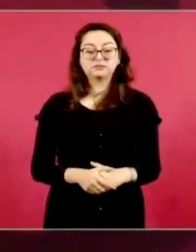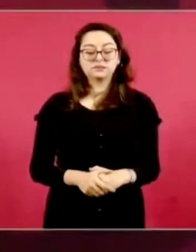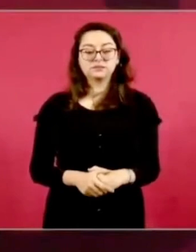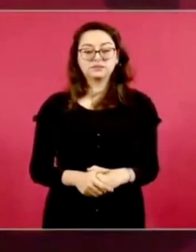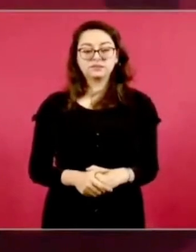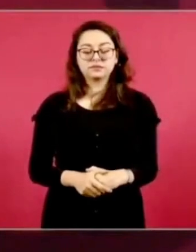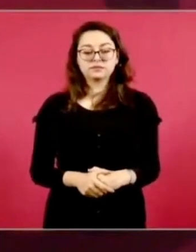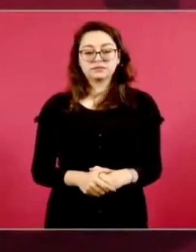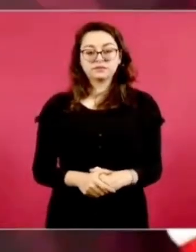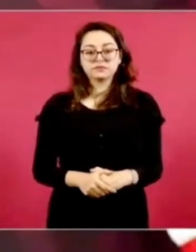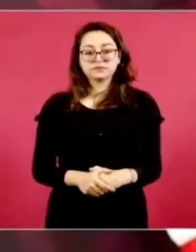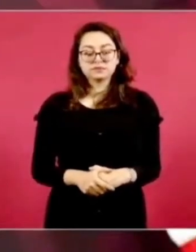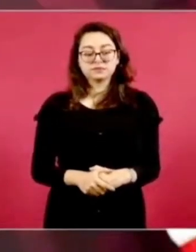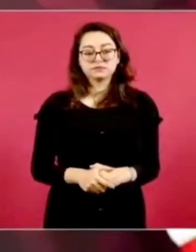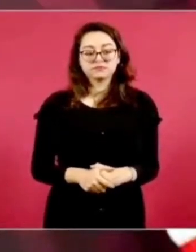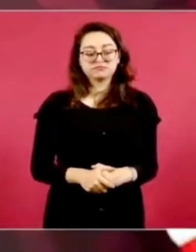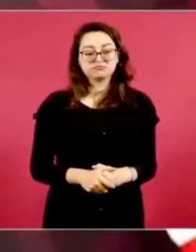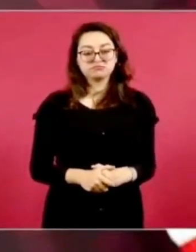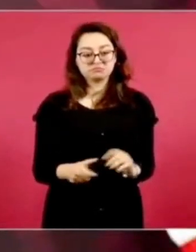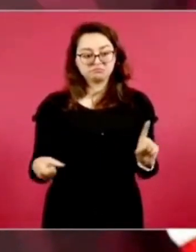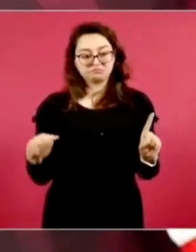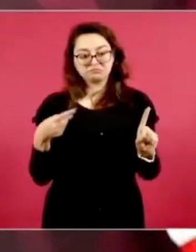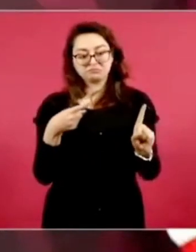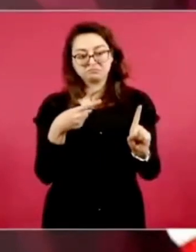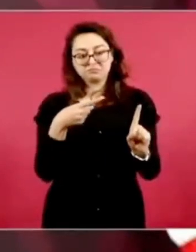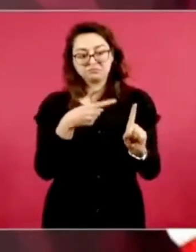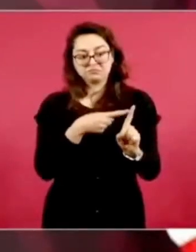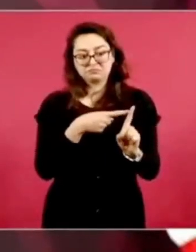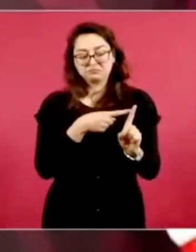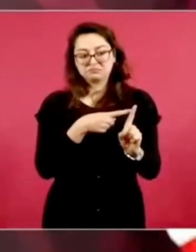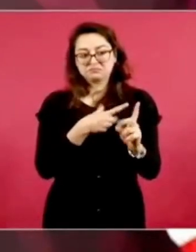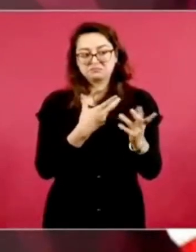son estereotipos